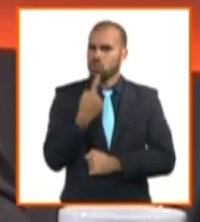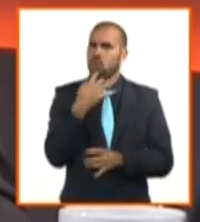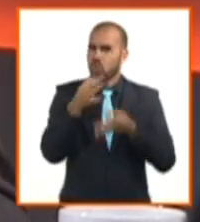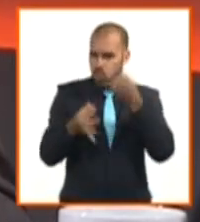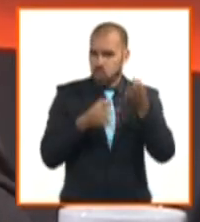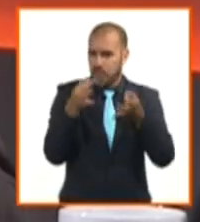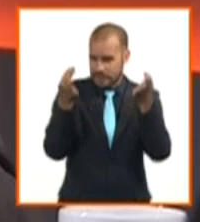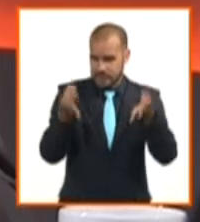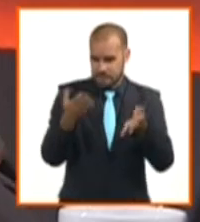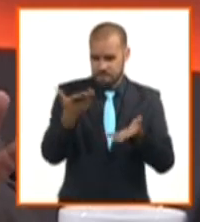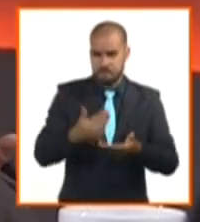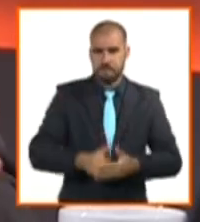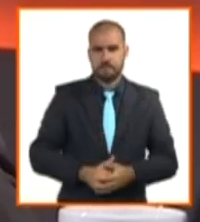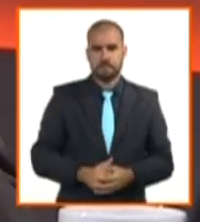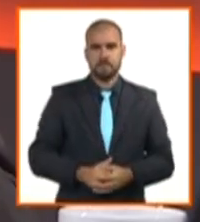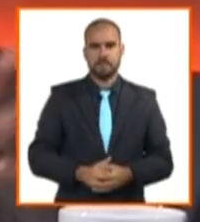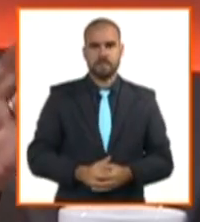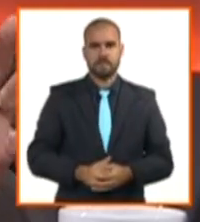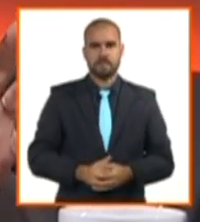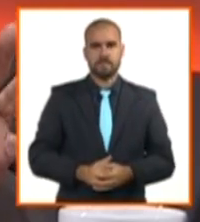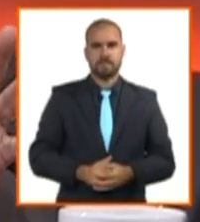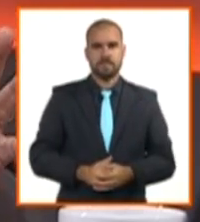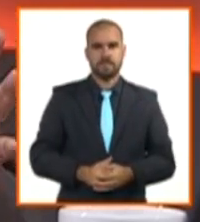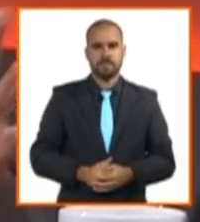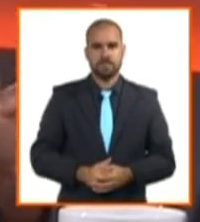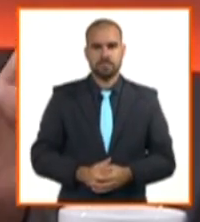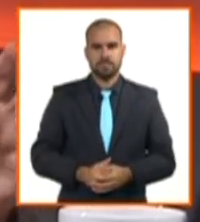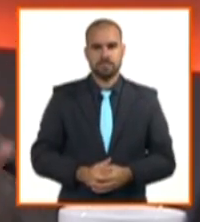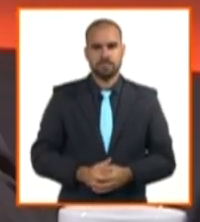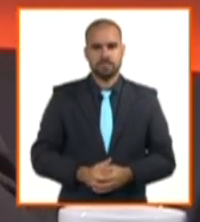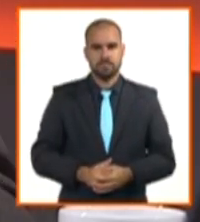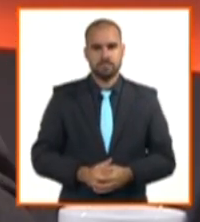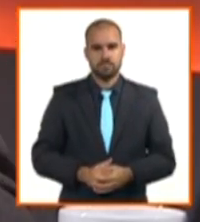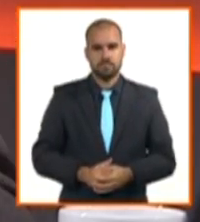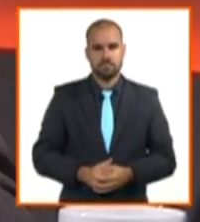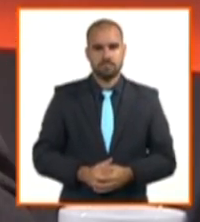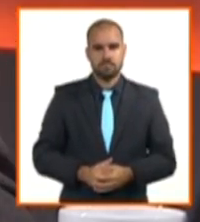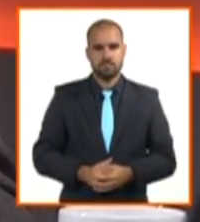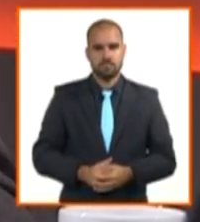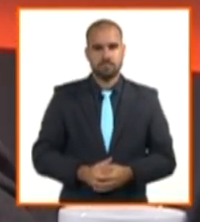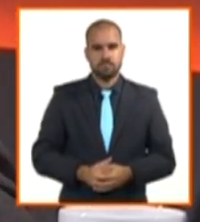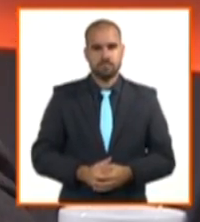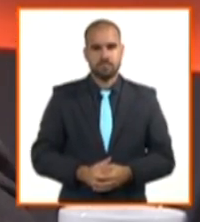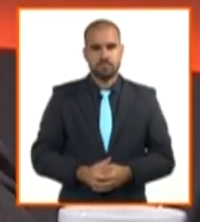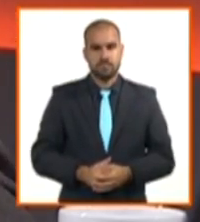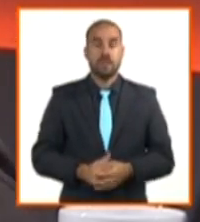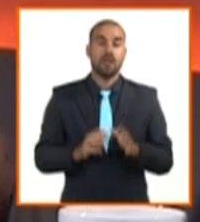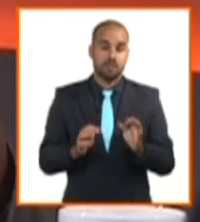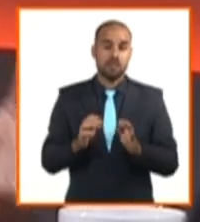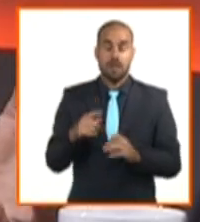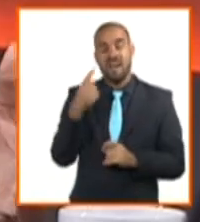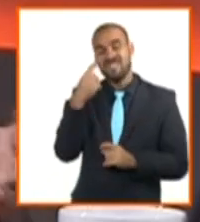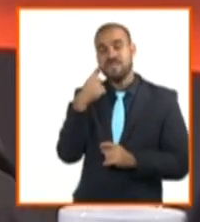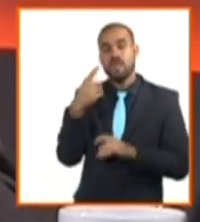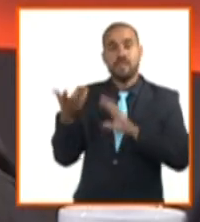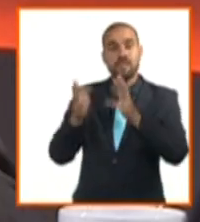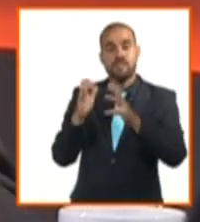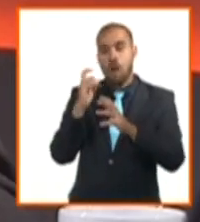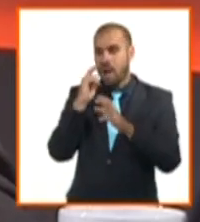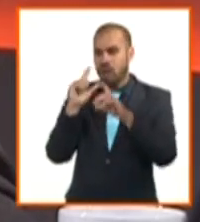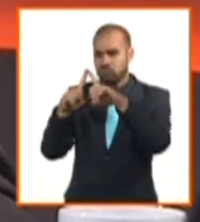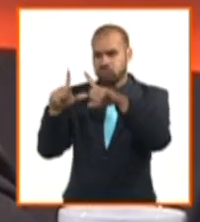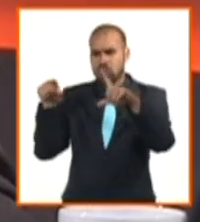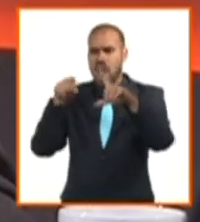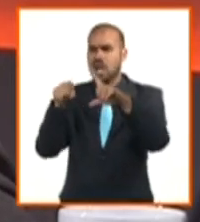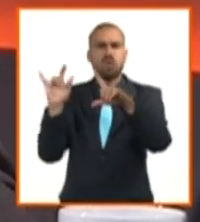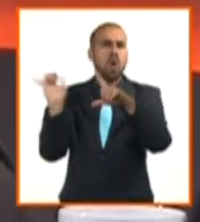entonces es un tipo de enfoque de la cosa pero en realidad lo que es una baja tropical o